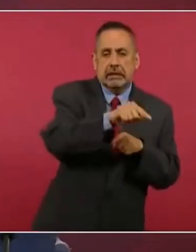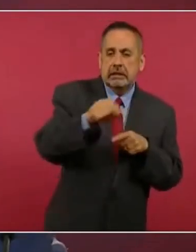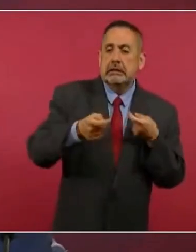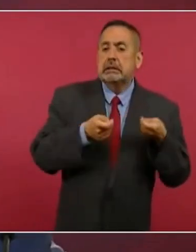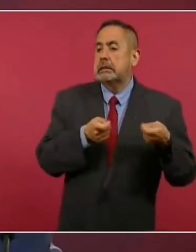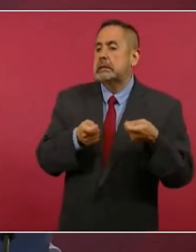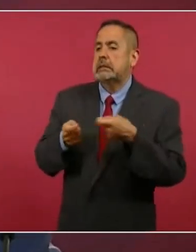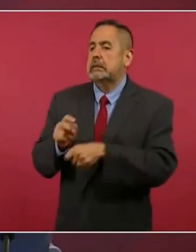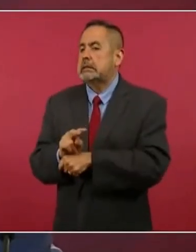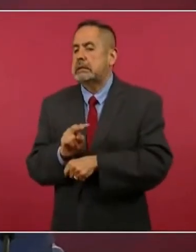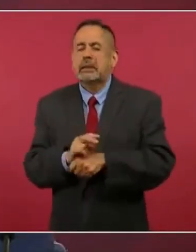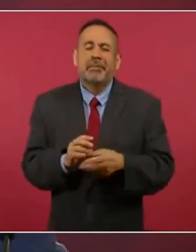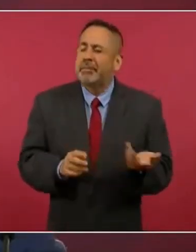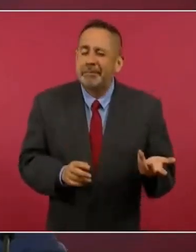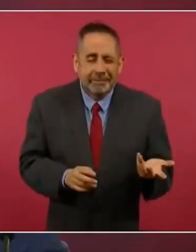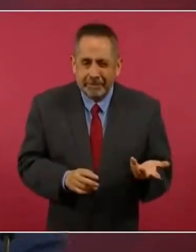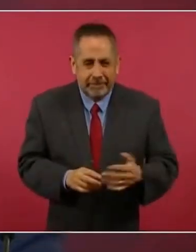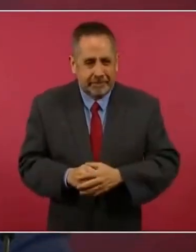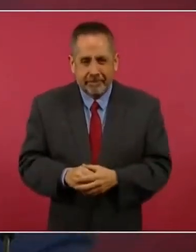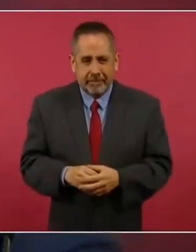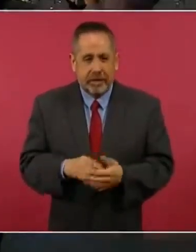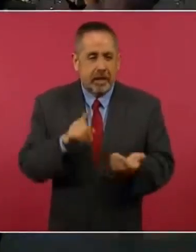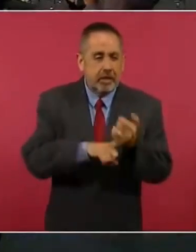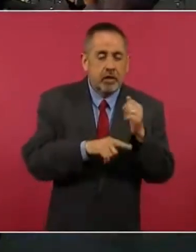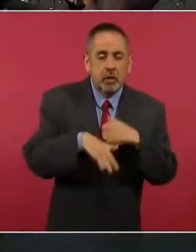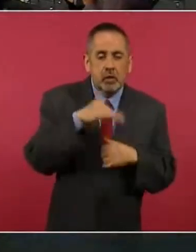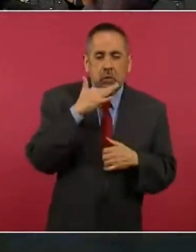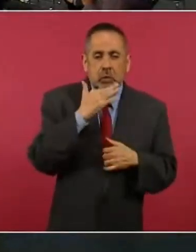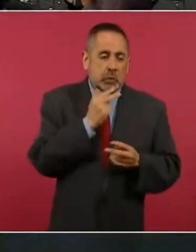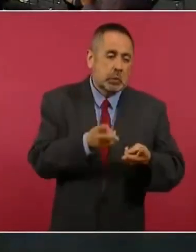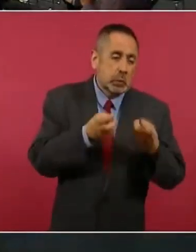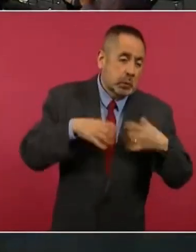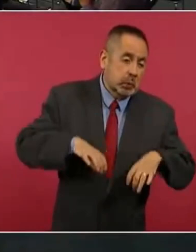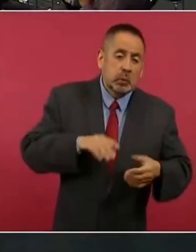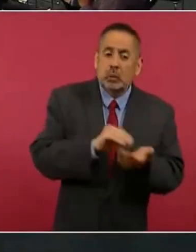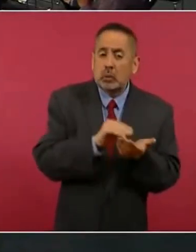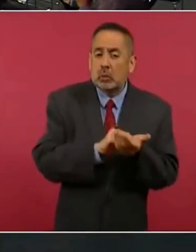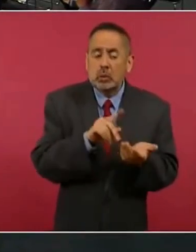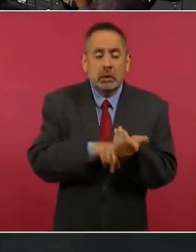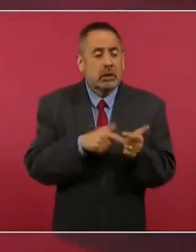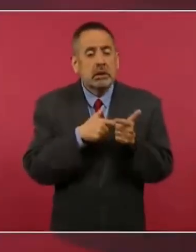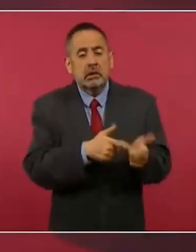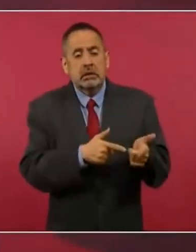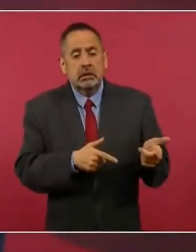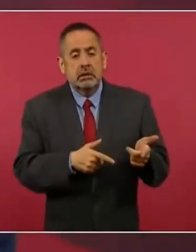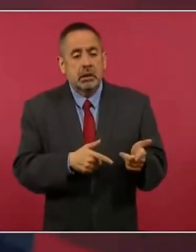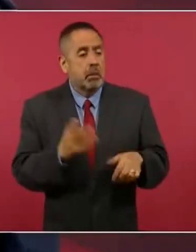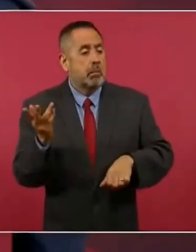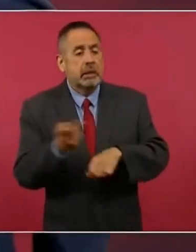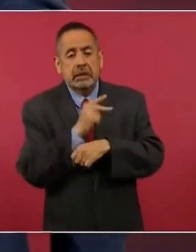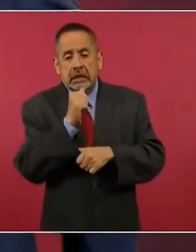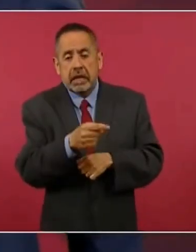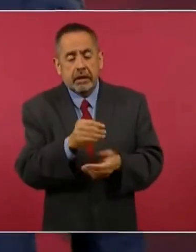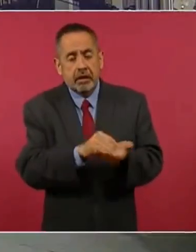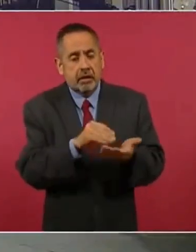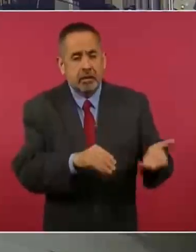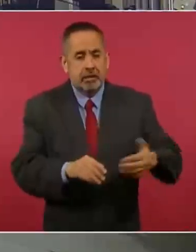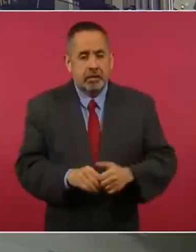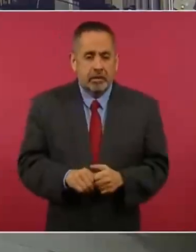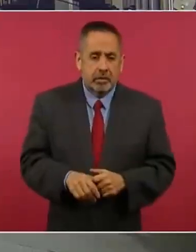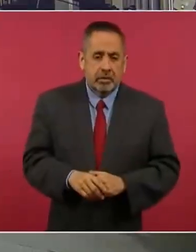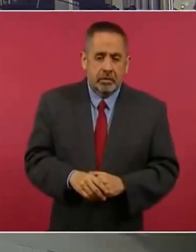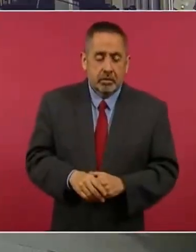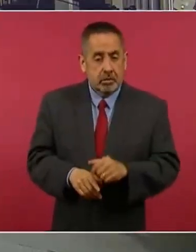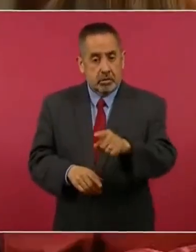estratégicas en donde se puede robar con impunidad. Entonces no esperamos